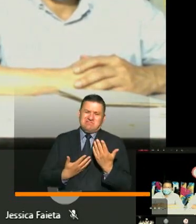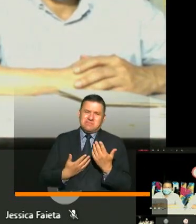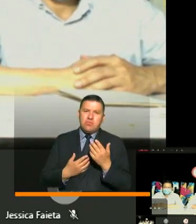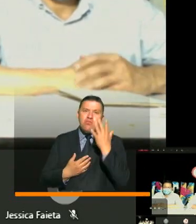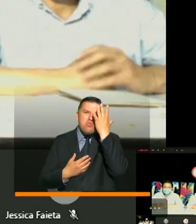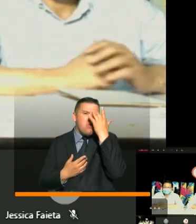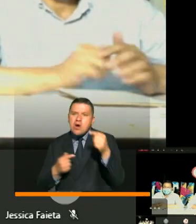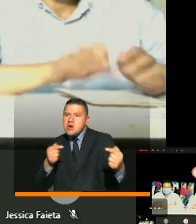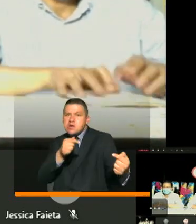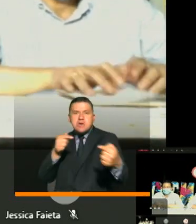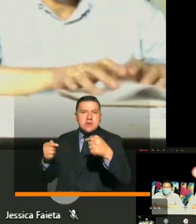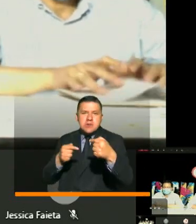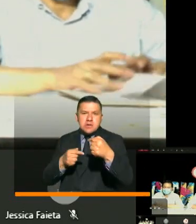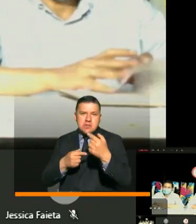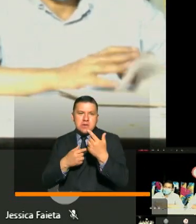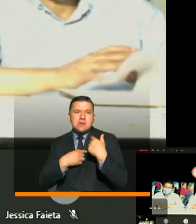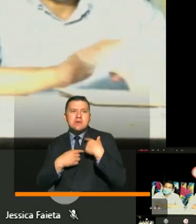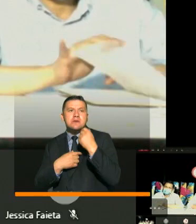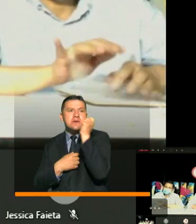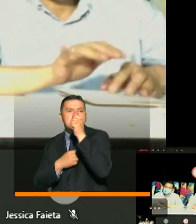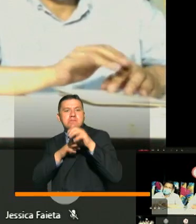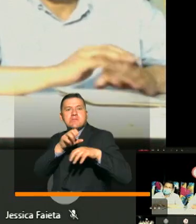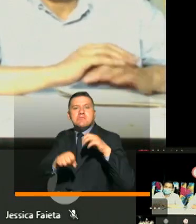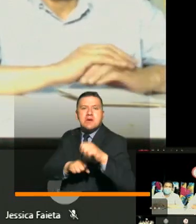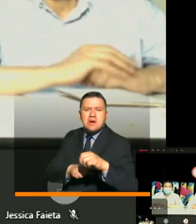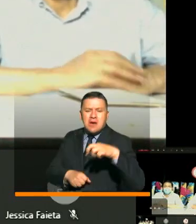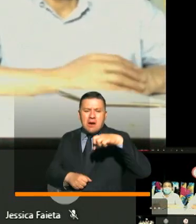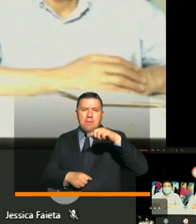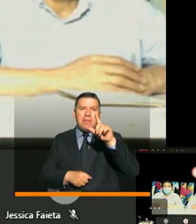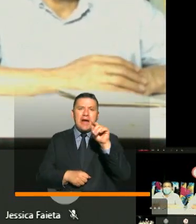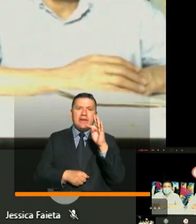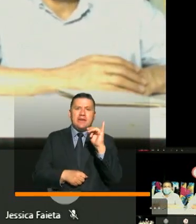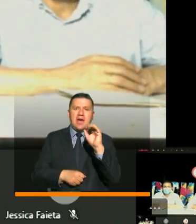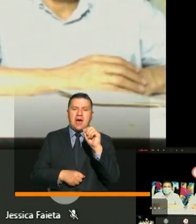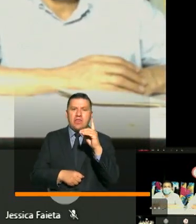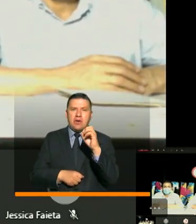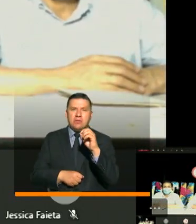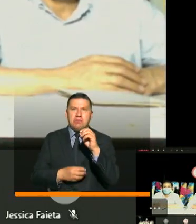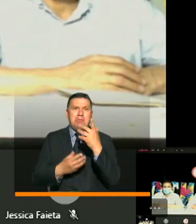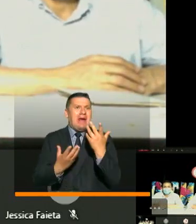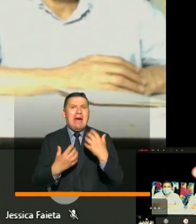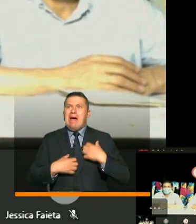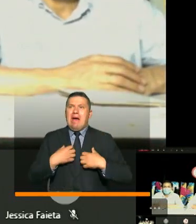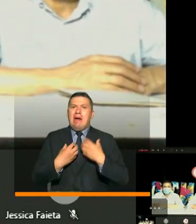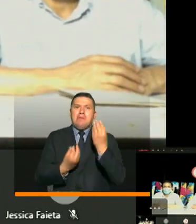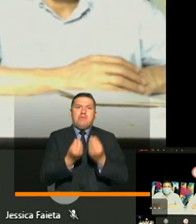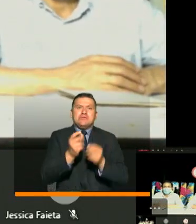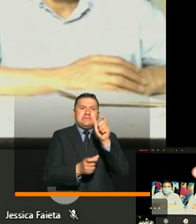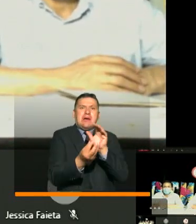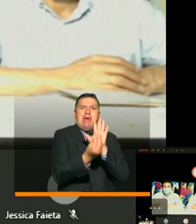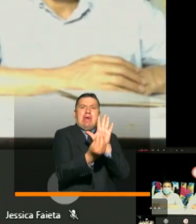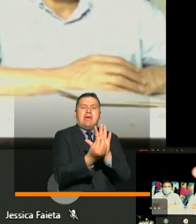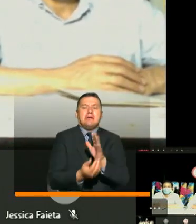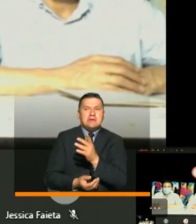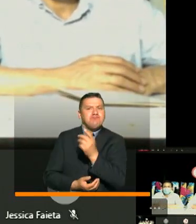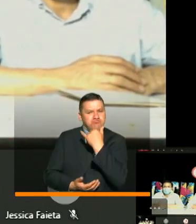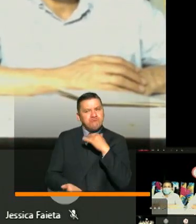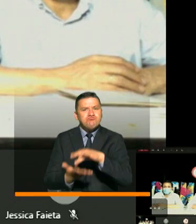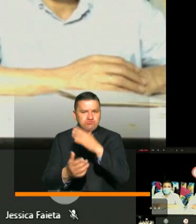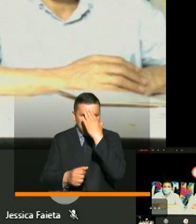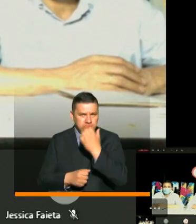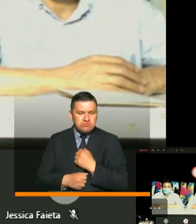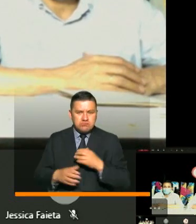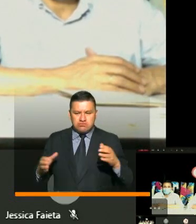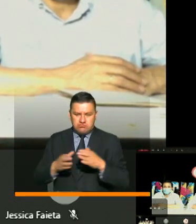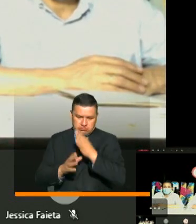disputa de narcotráfico allí en la vereda del Plateado en Argelia han generado un desplazamiento masivo. Tres decisiones fundamentales, presidente. El